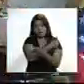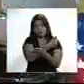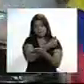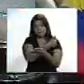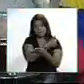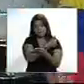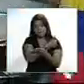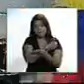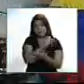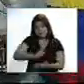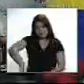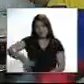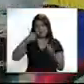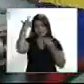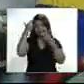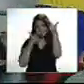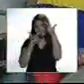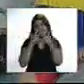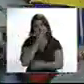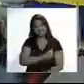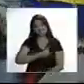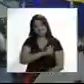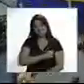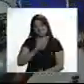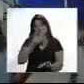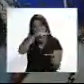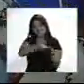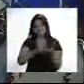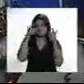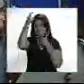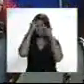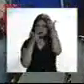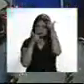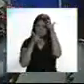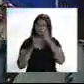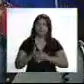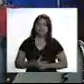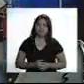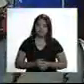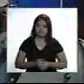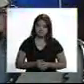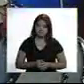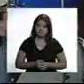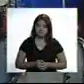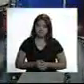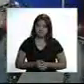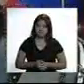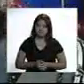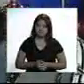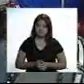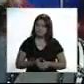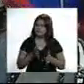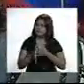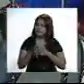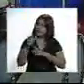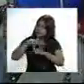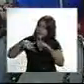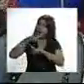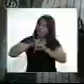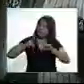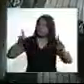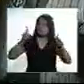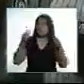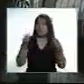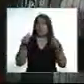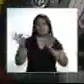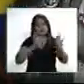definitiva de su presidente, en este caso la lamentable desaparición física del comandante presidente Hugo Chávez Frías. Eso invita a una situación diferente.